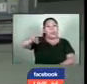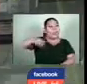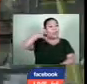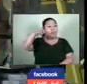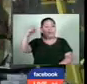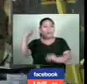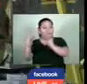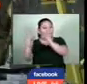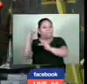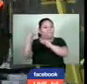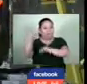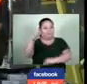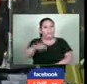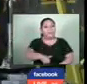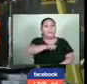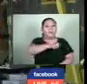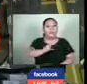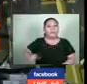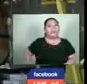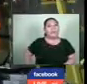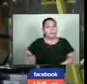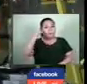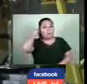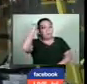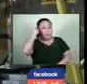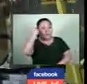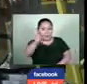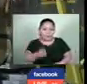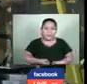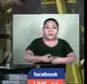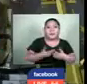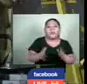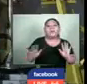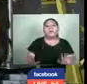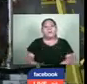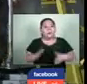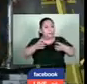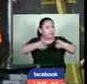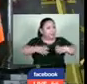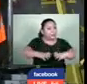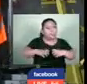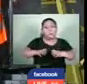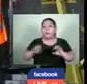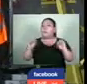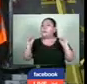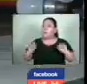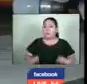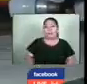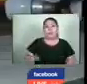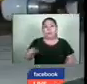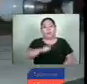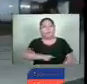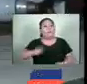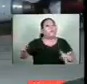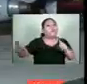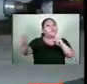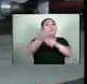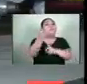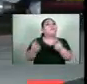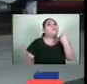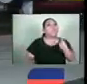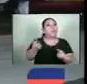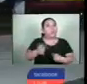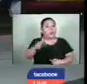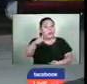12,753,000 dosis al territorio. Es muy importante el recordar, todas las estrategias siguen vigentes, todas las estrategias tienen un solo objetivo y es